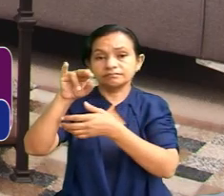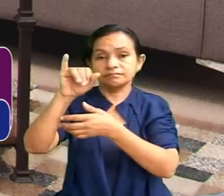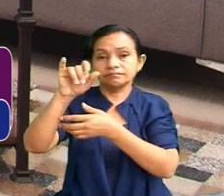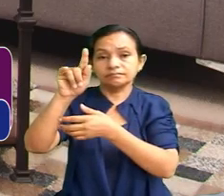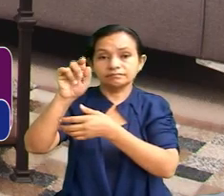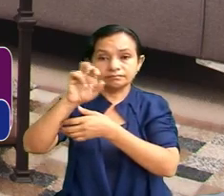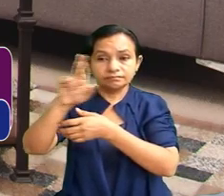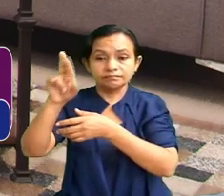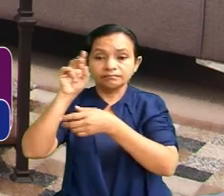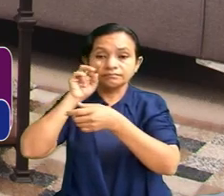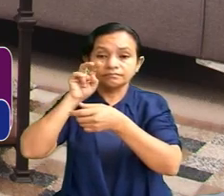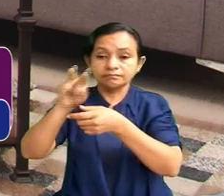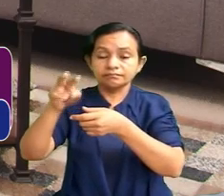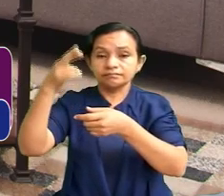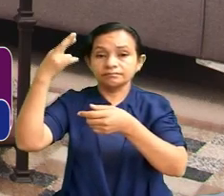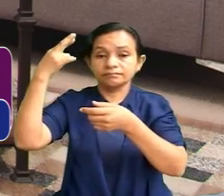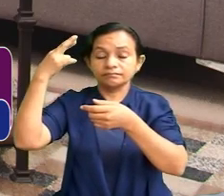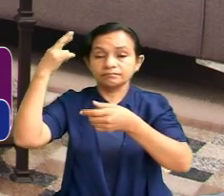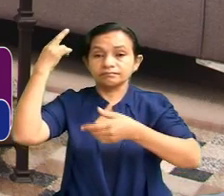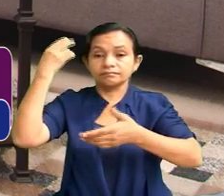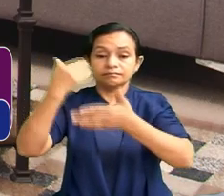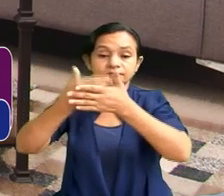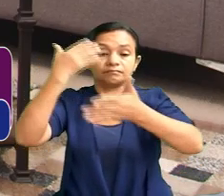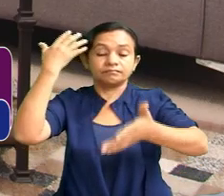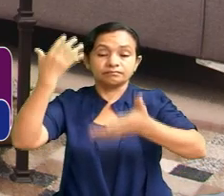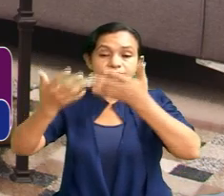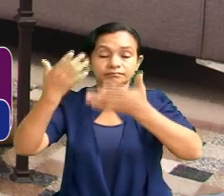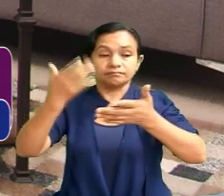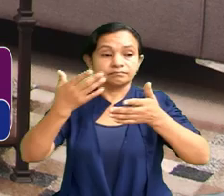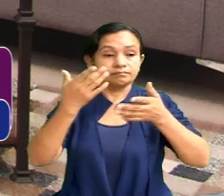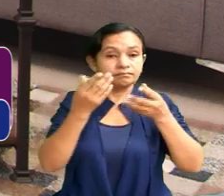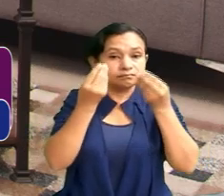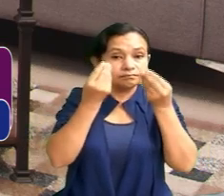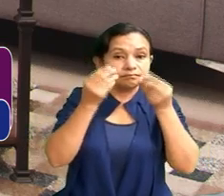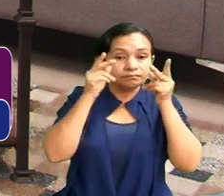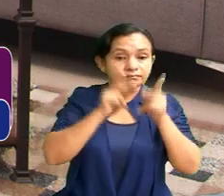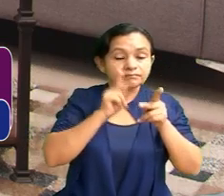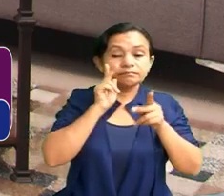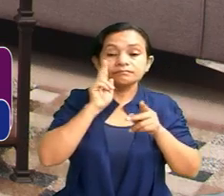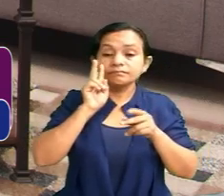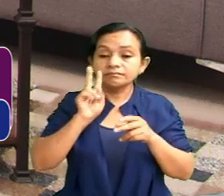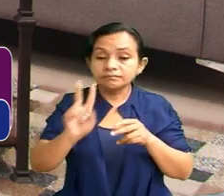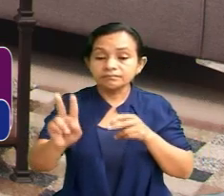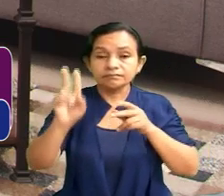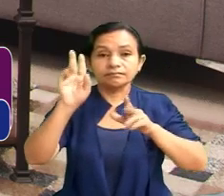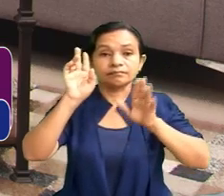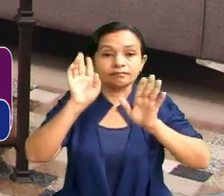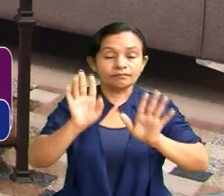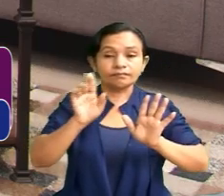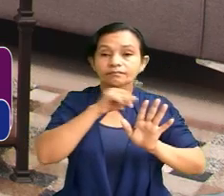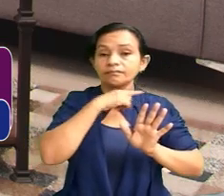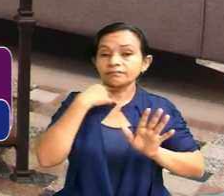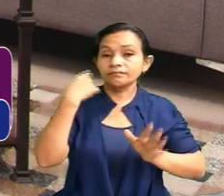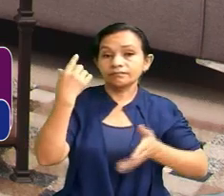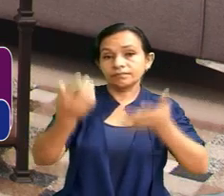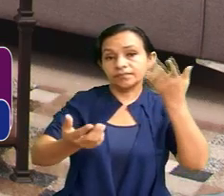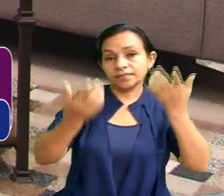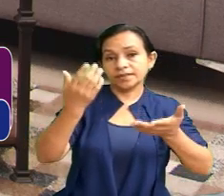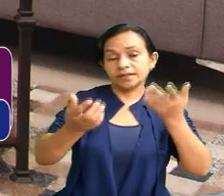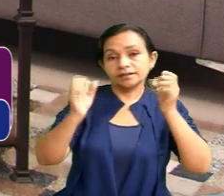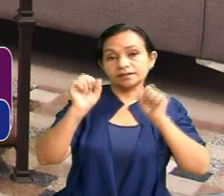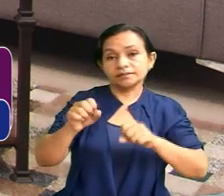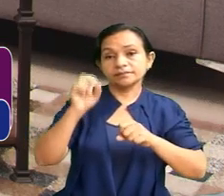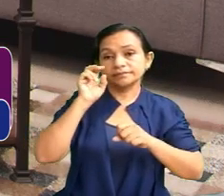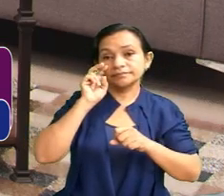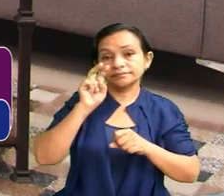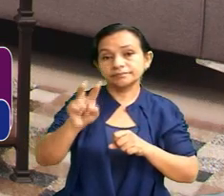se identifican algunos puntos y hay todo un tendido territorial que revisa que verifica para determinar si es un incendio eso te permite